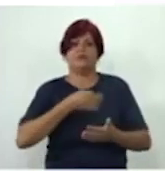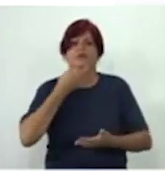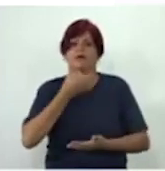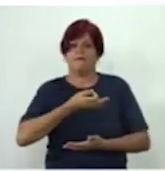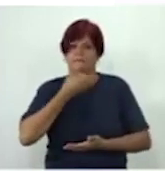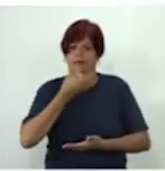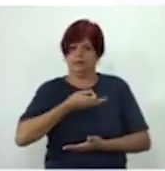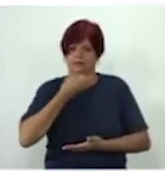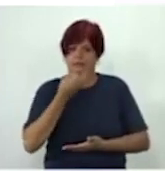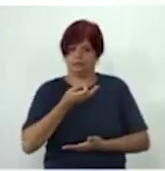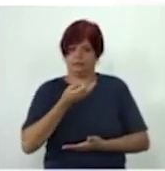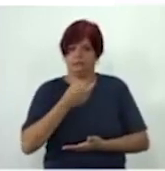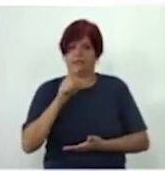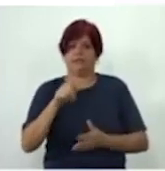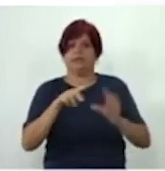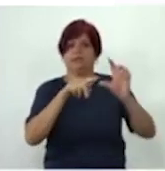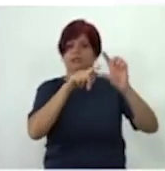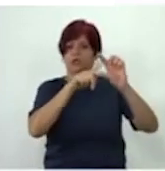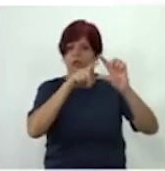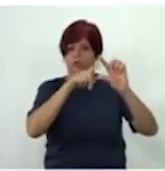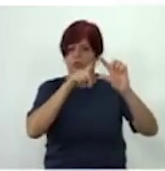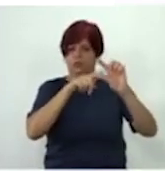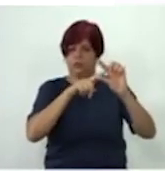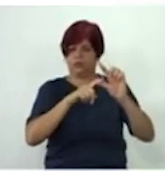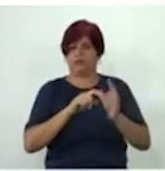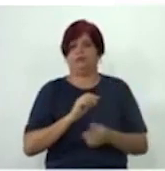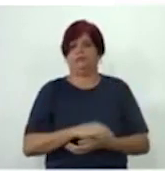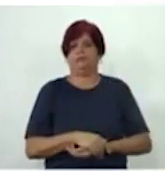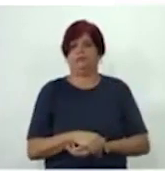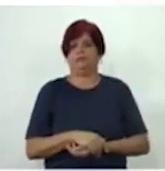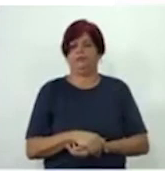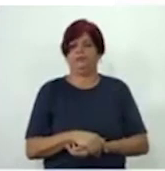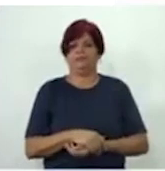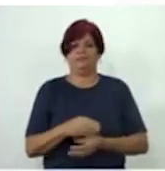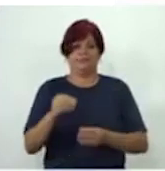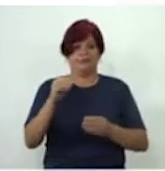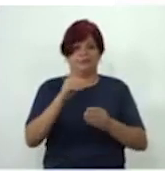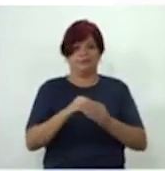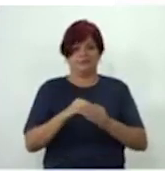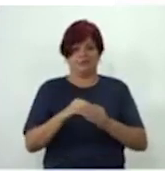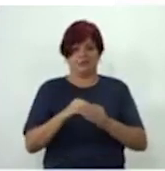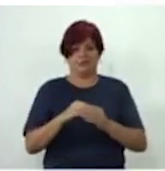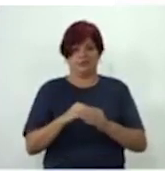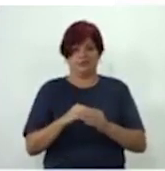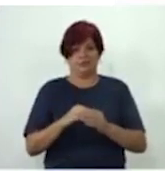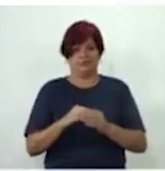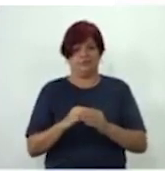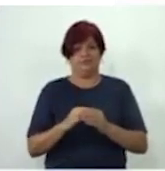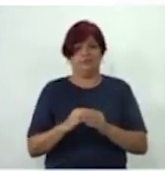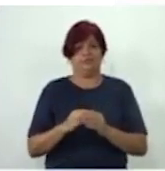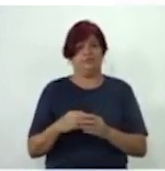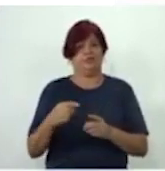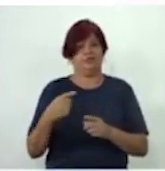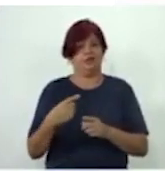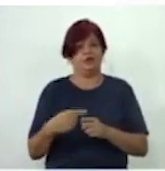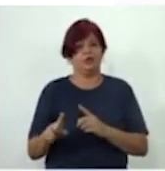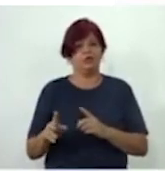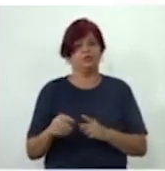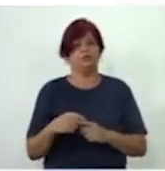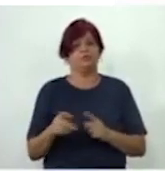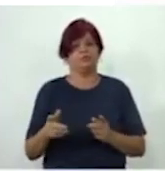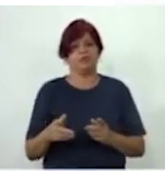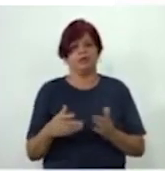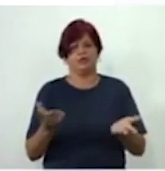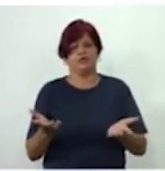explicación del contenido que vamos a abordar. Dentro de los medios que vamos a utilizar en